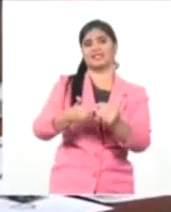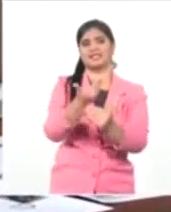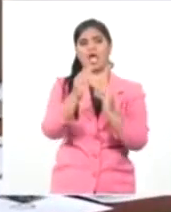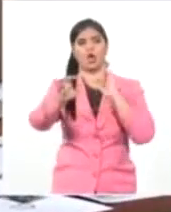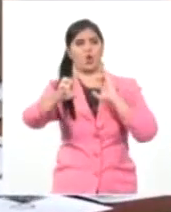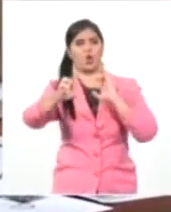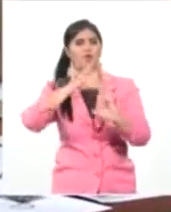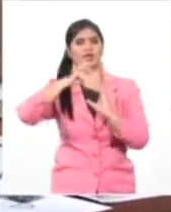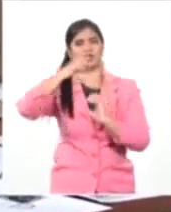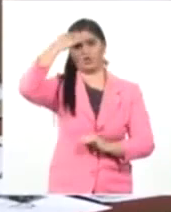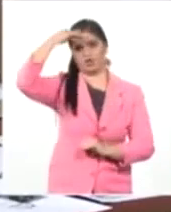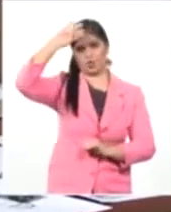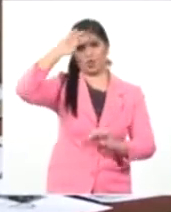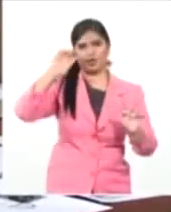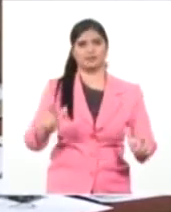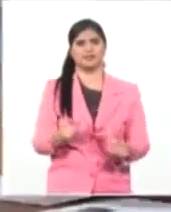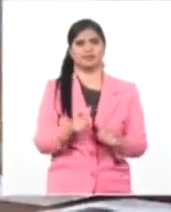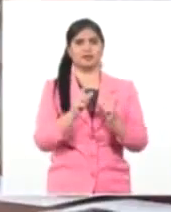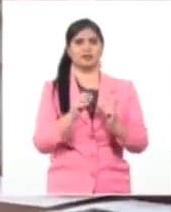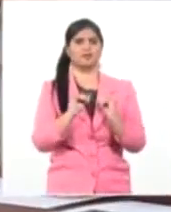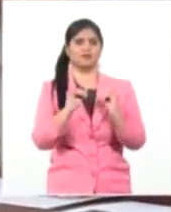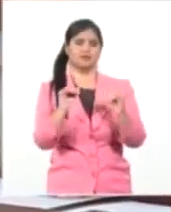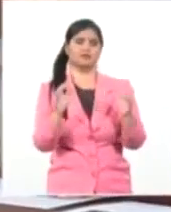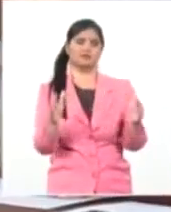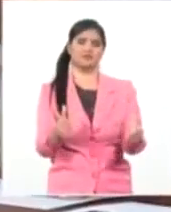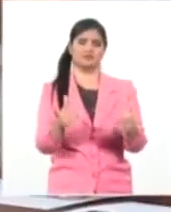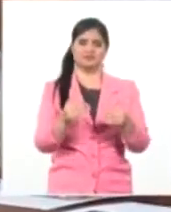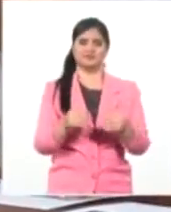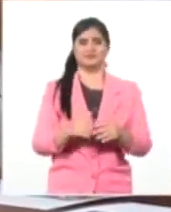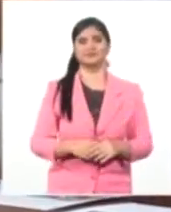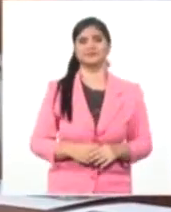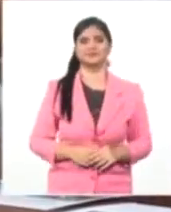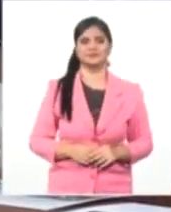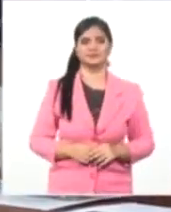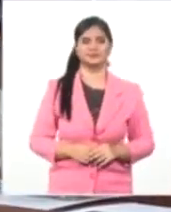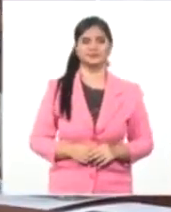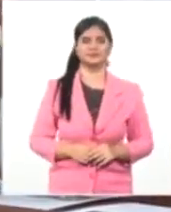Comunicaciones. Adán Morel, Sistema Informativo de la Televisión Cubana.